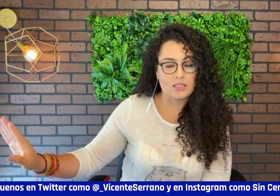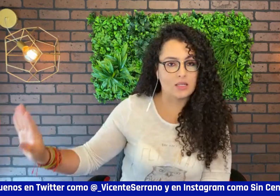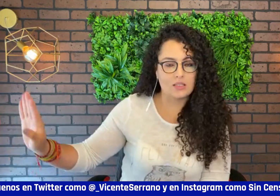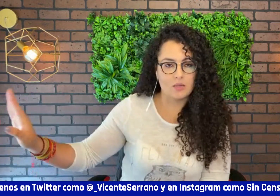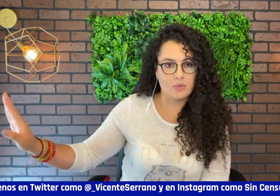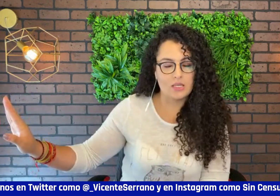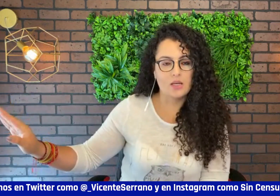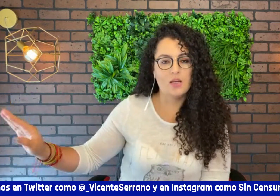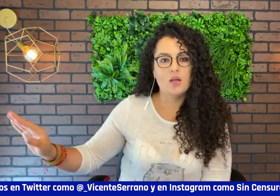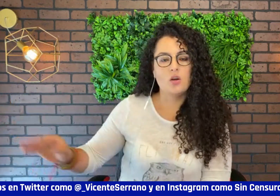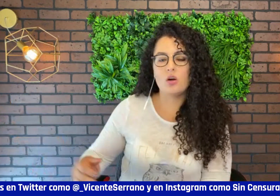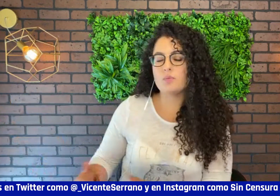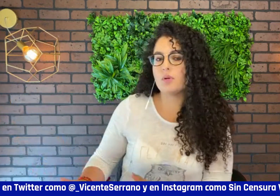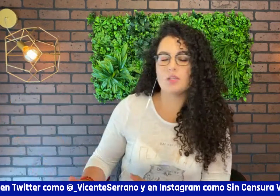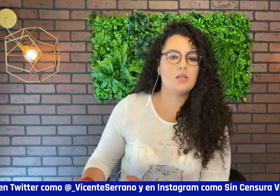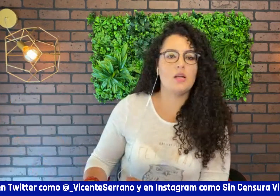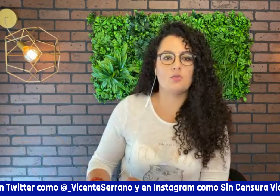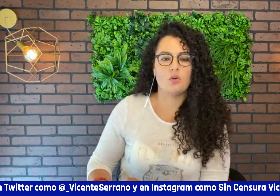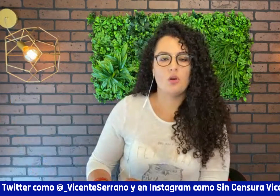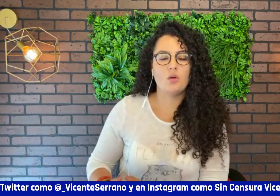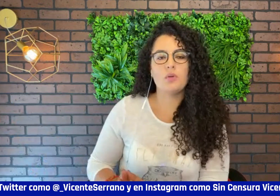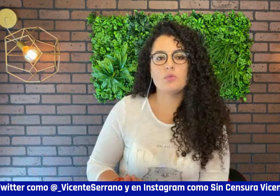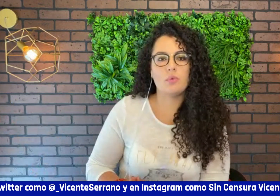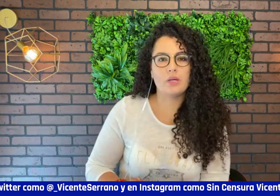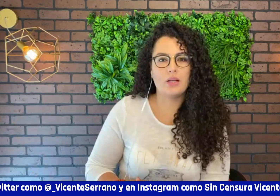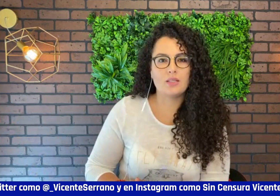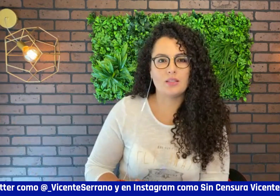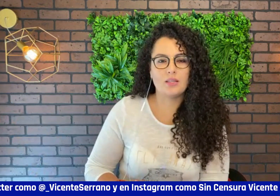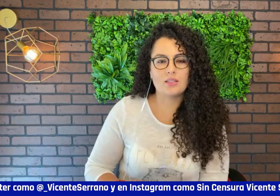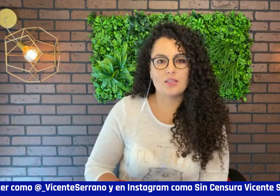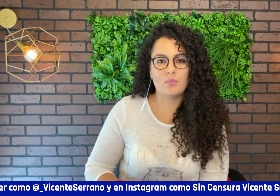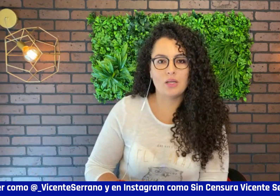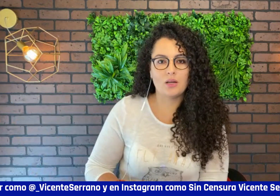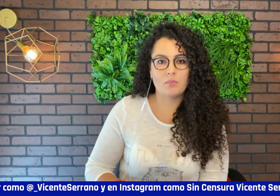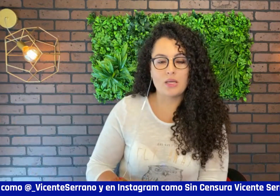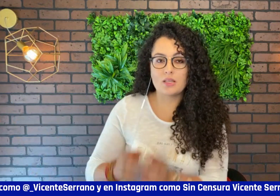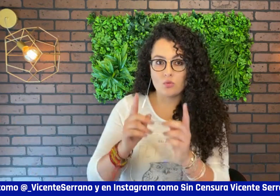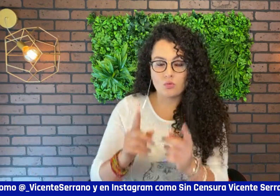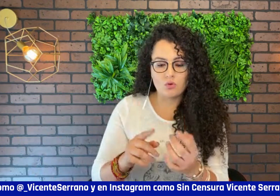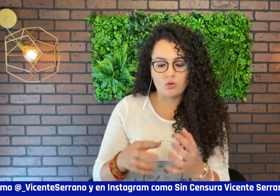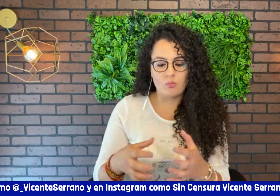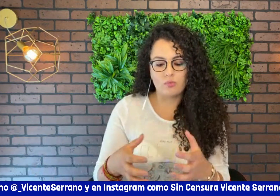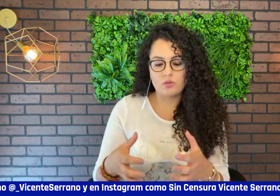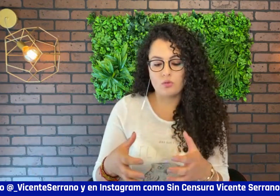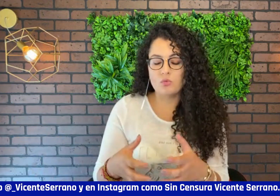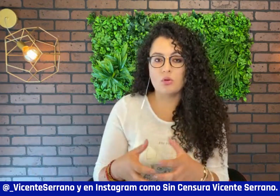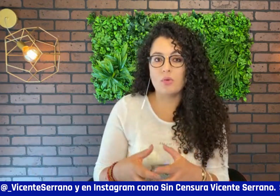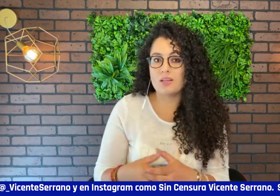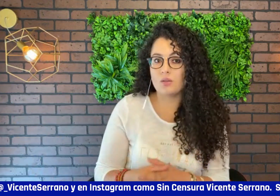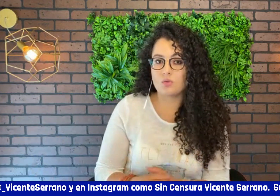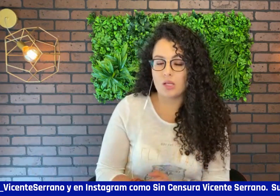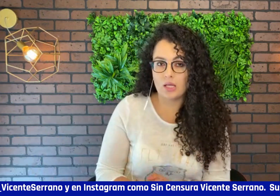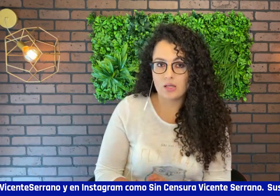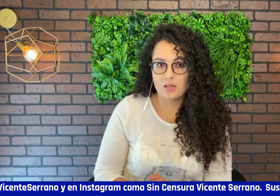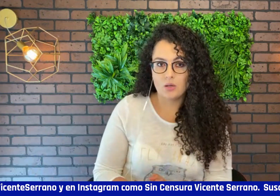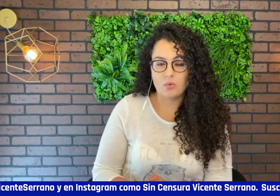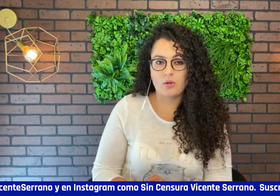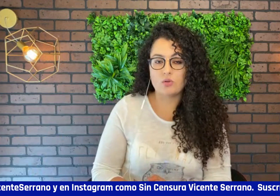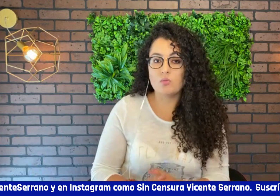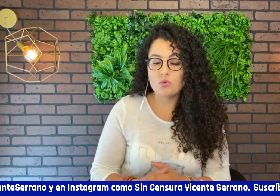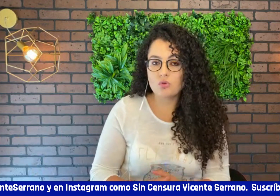casa hasta que se te pase. No les puedes decir eso. No podemos aplicar estrategias que se aplican en países, uno, con población mucho más